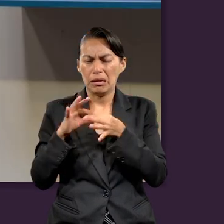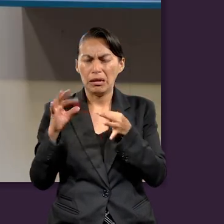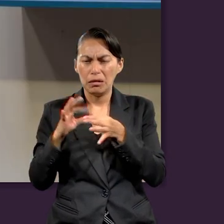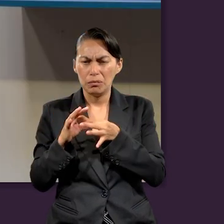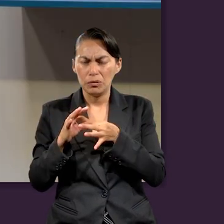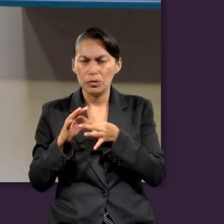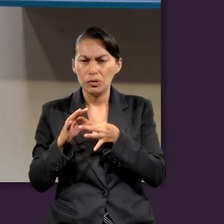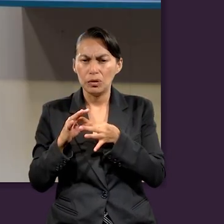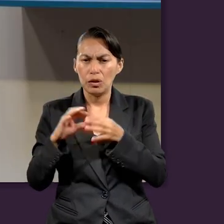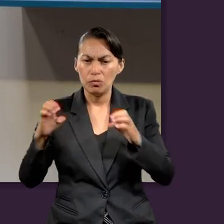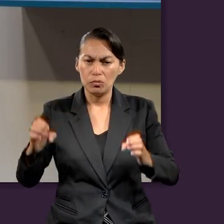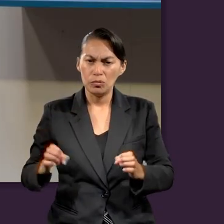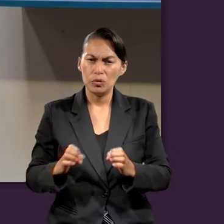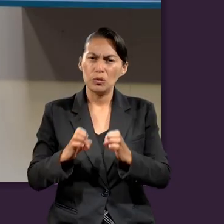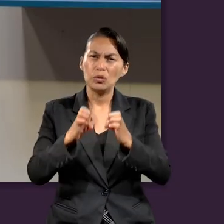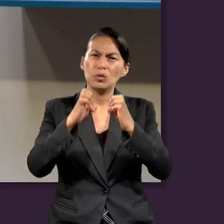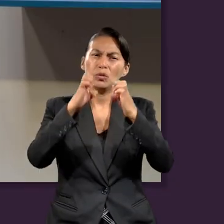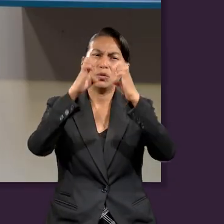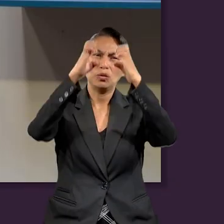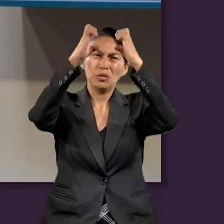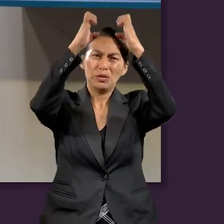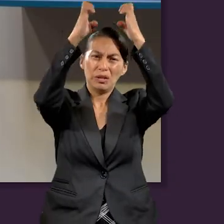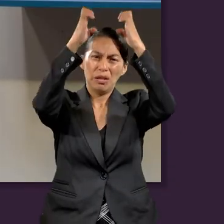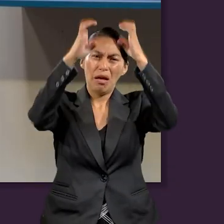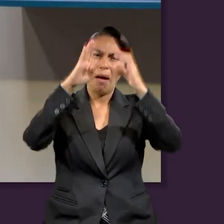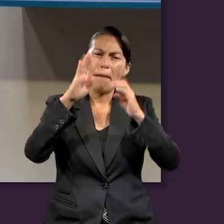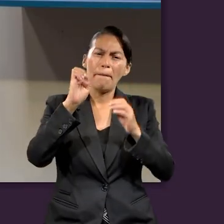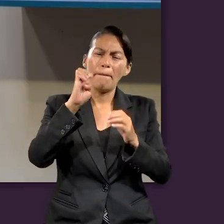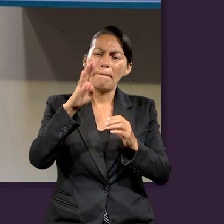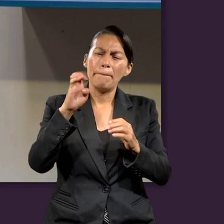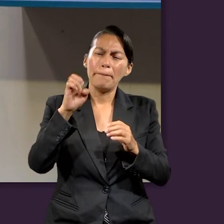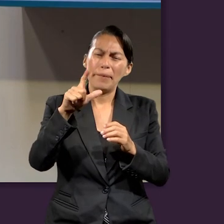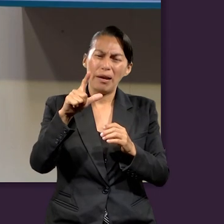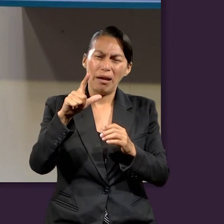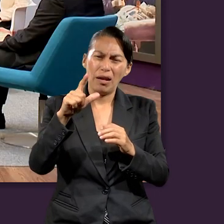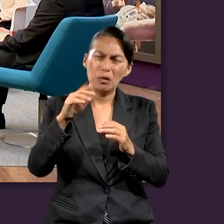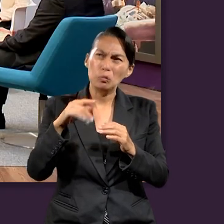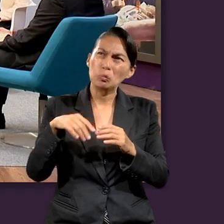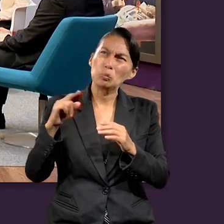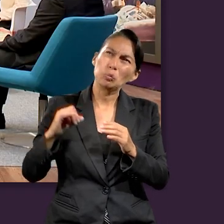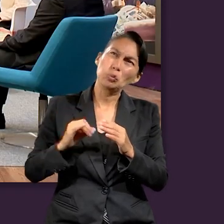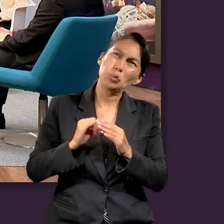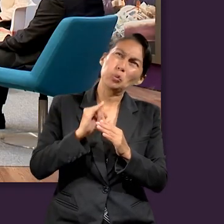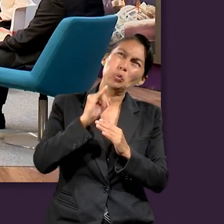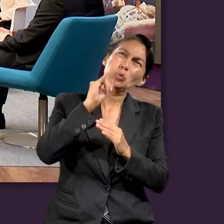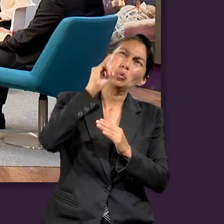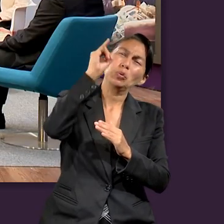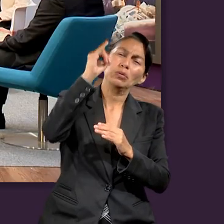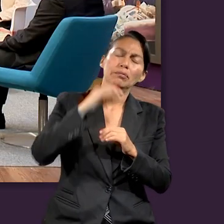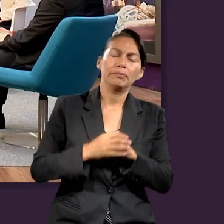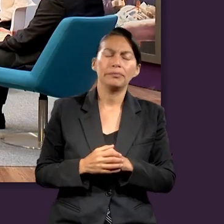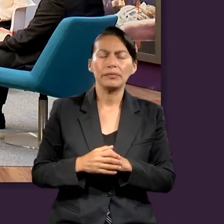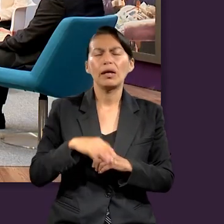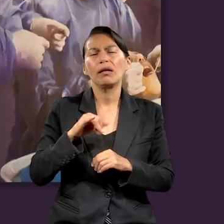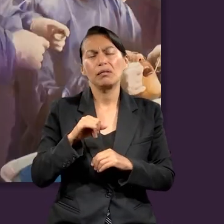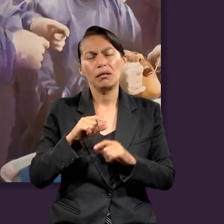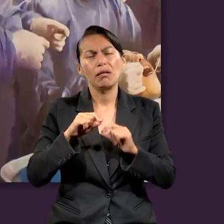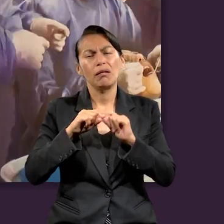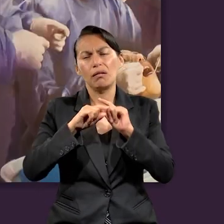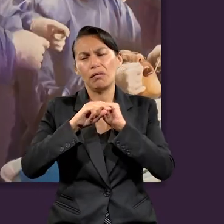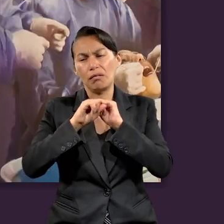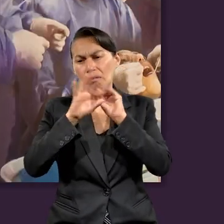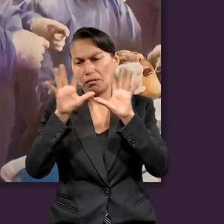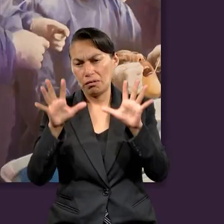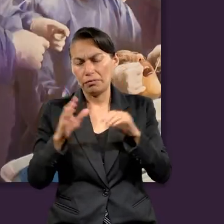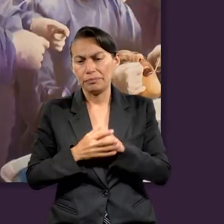la construcción de la torre de Babel, el nombre Babel. Amiel, ¿nos puedes hablar un poquito acerca de lo que estudiamos esta semana acerca de Babel? Sí, bueno, aquí